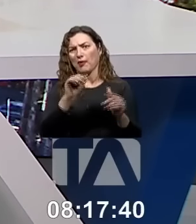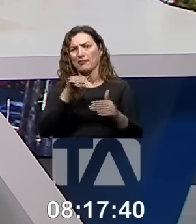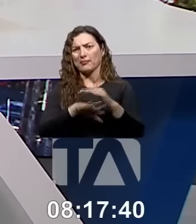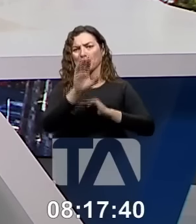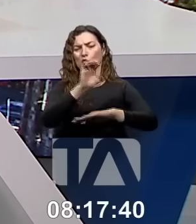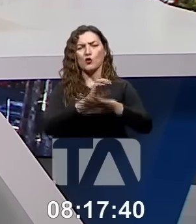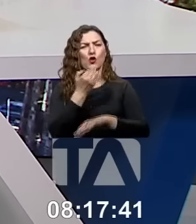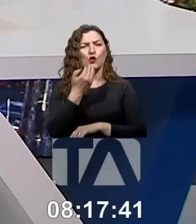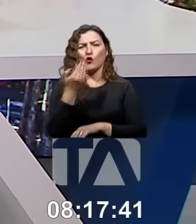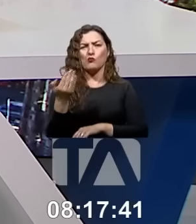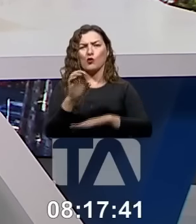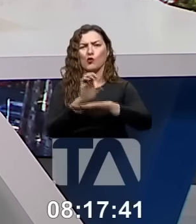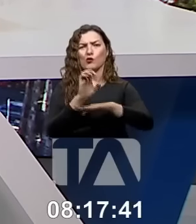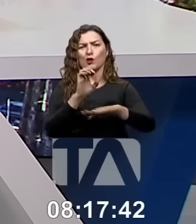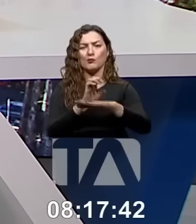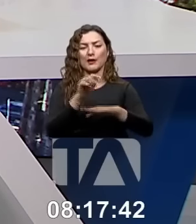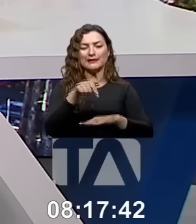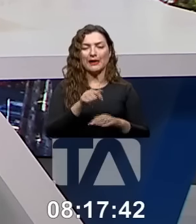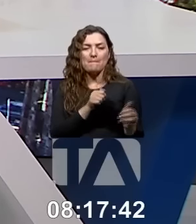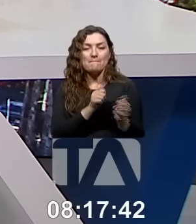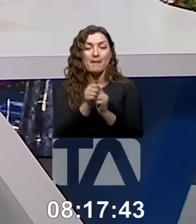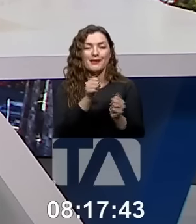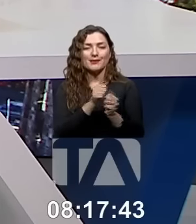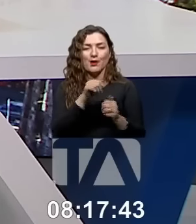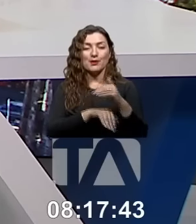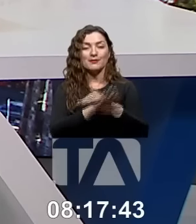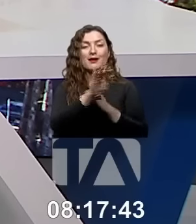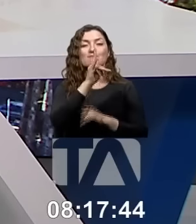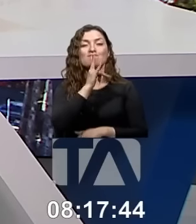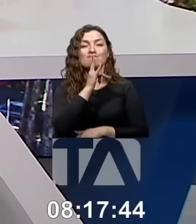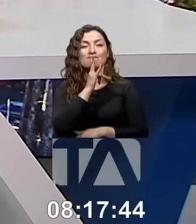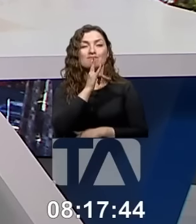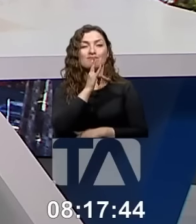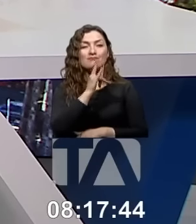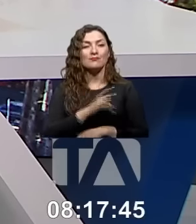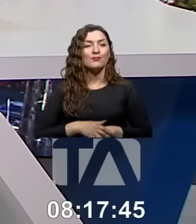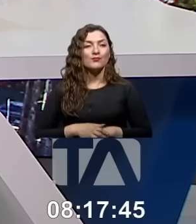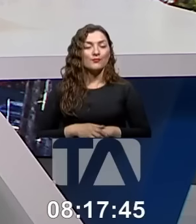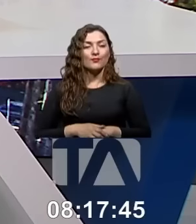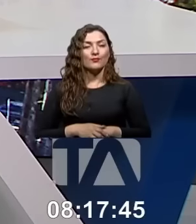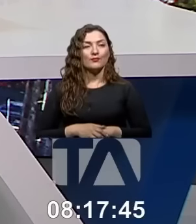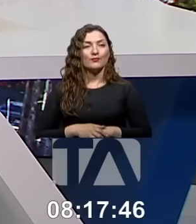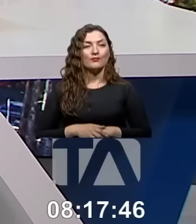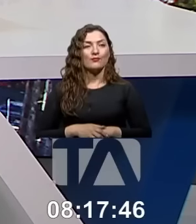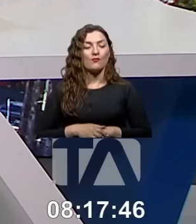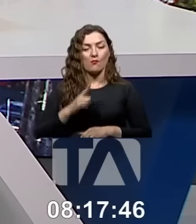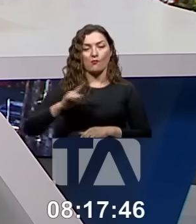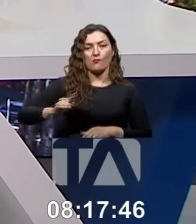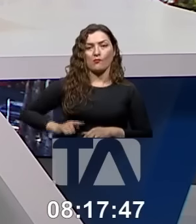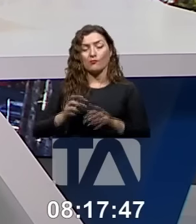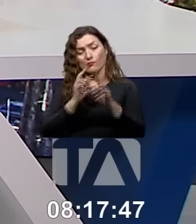estaría utilizando Ecuador como corredor de paso para llegar a los Estados Unidos. Y frente a esta decisión, China